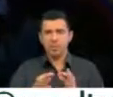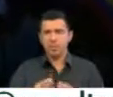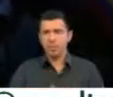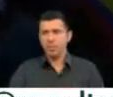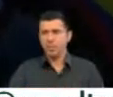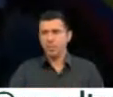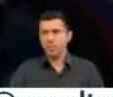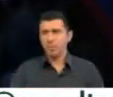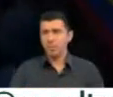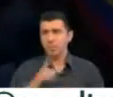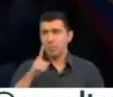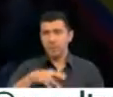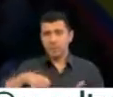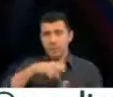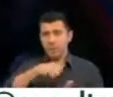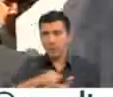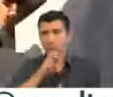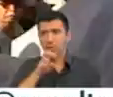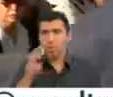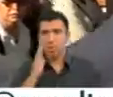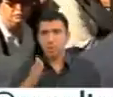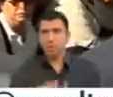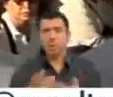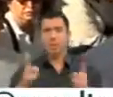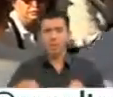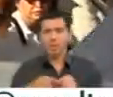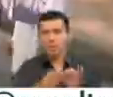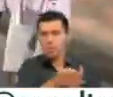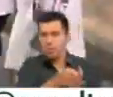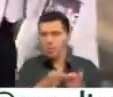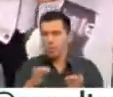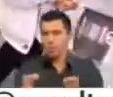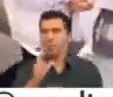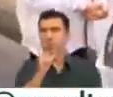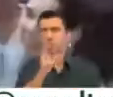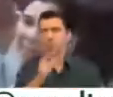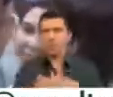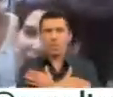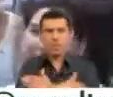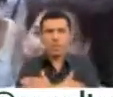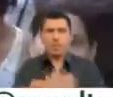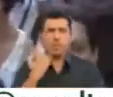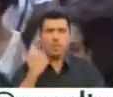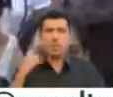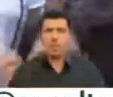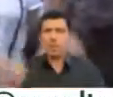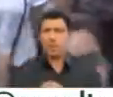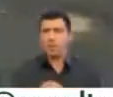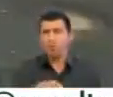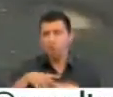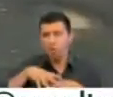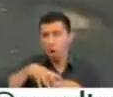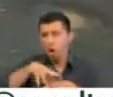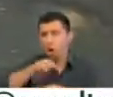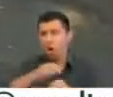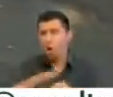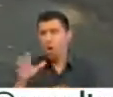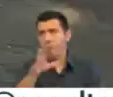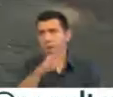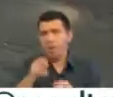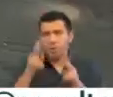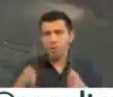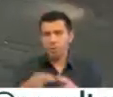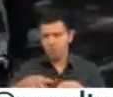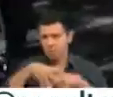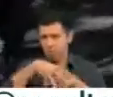de Santander, la masiva participación en la marcha se registró en los municipios de Cúcuta, Pamplona y Ocaña. La gente de la zona de frontera respondió al llamado y